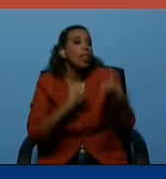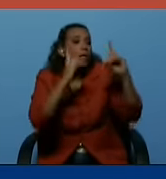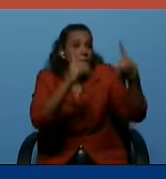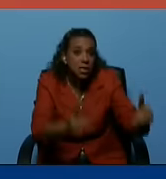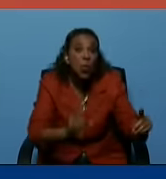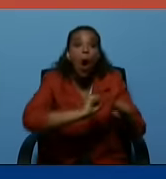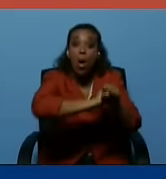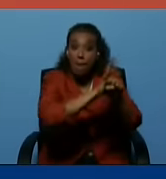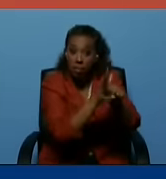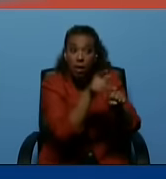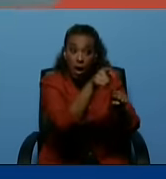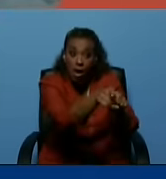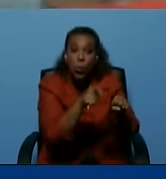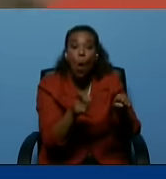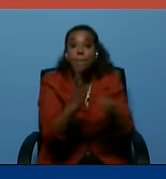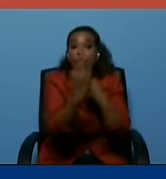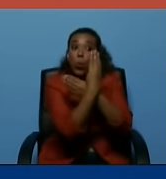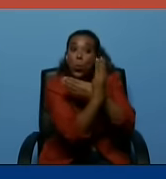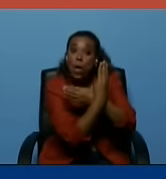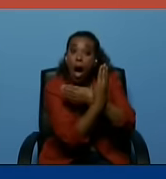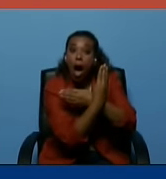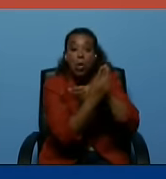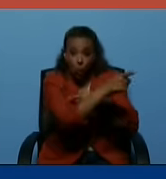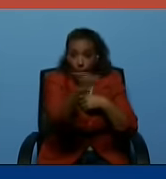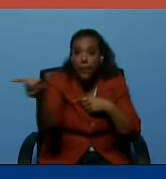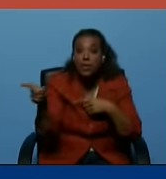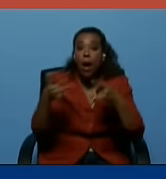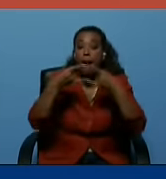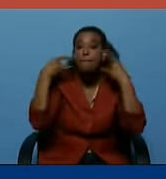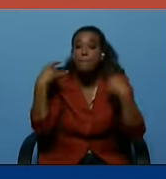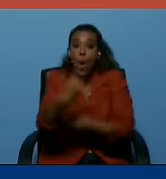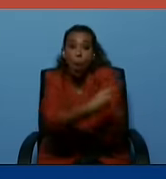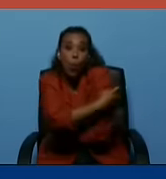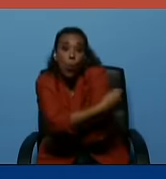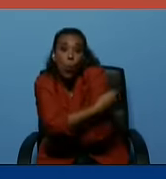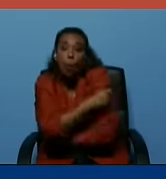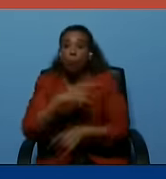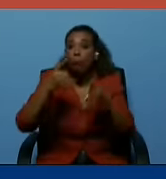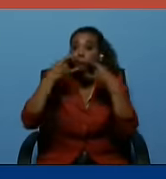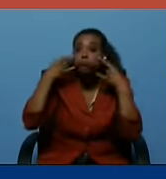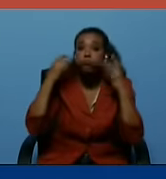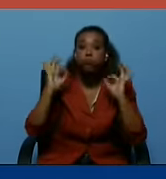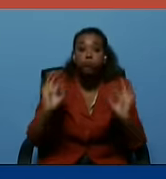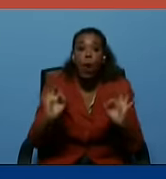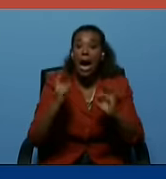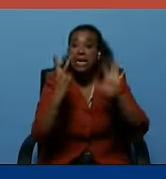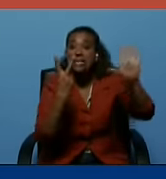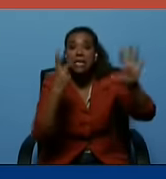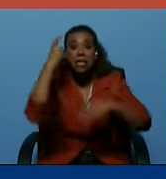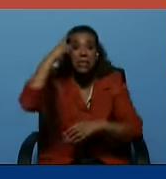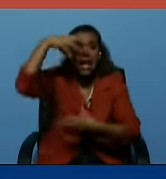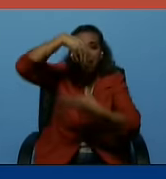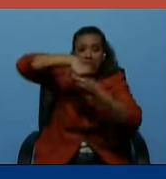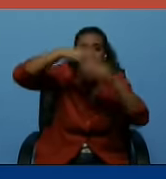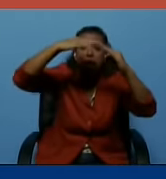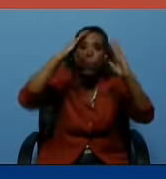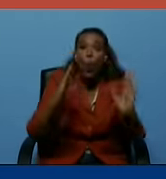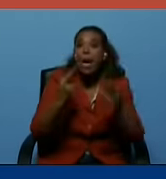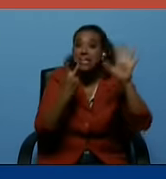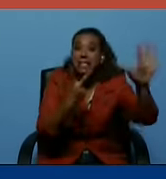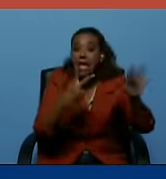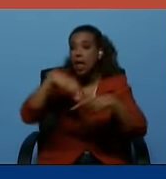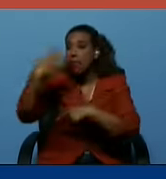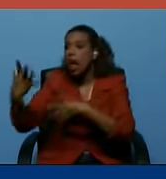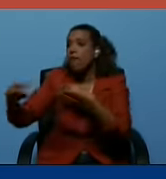una pandemia, vamos a cuidarnos todos. Aquí están las medicinas, póngase tapabocas. 7 días nos cuidamos y